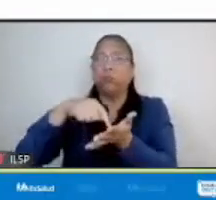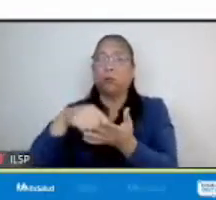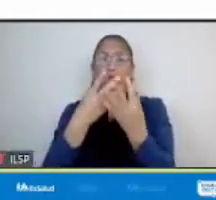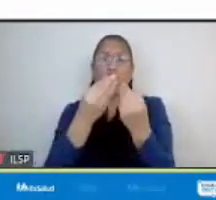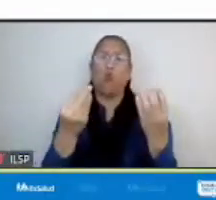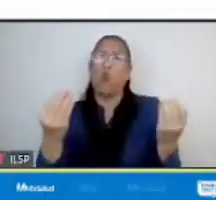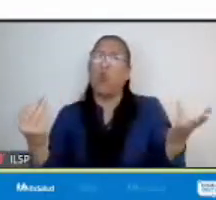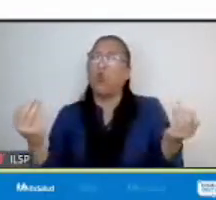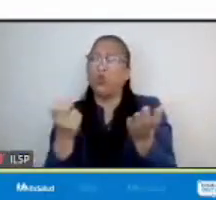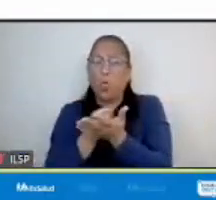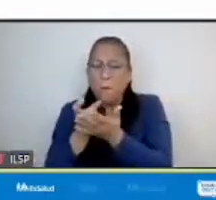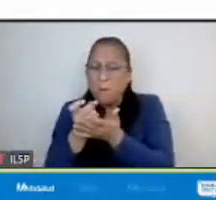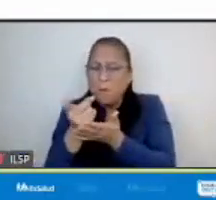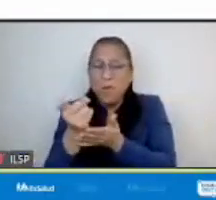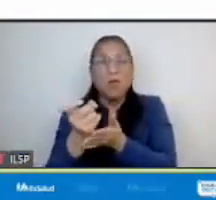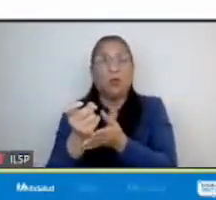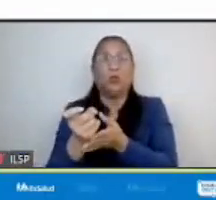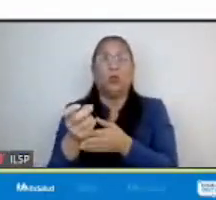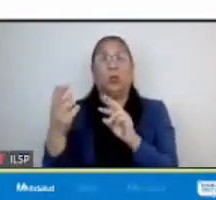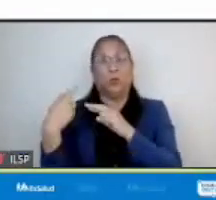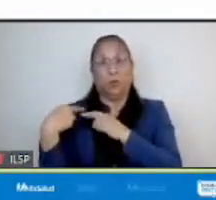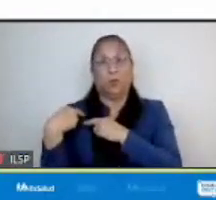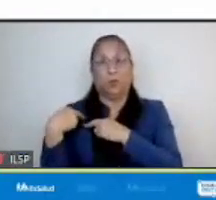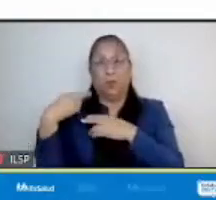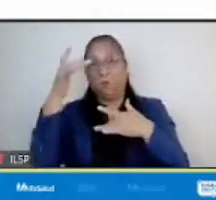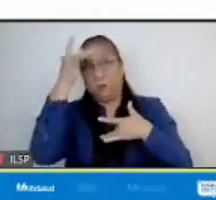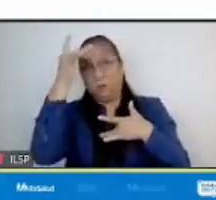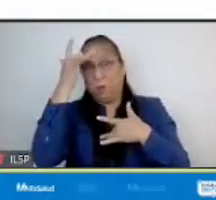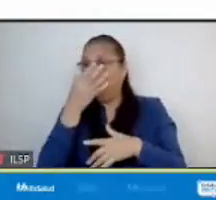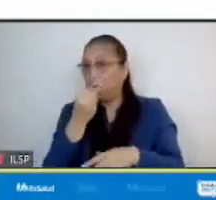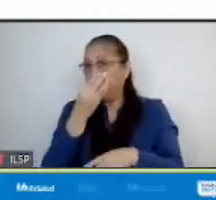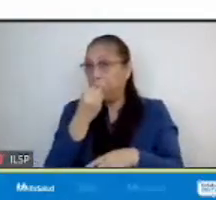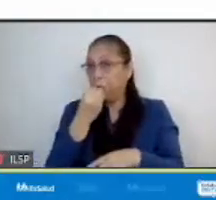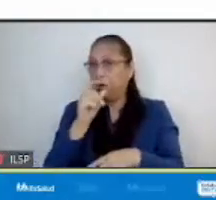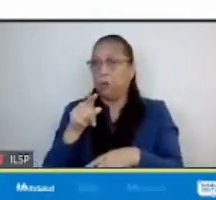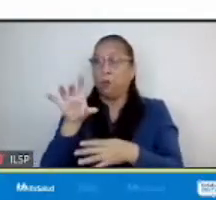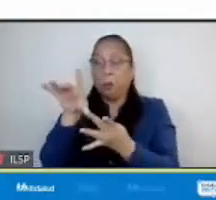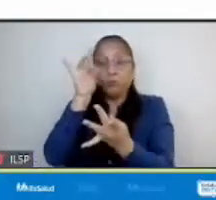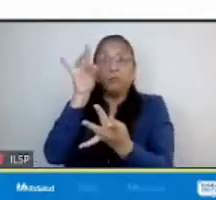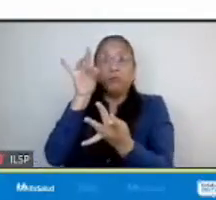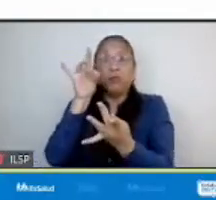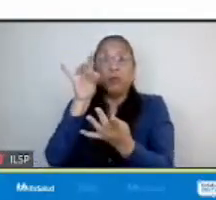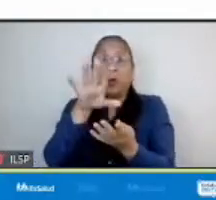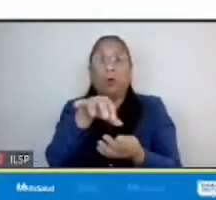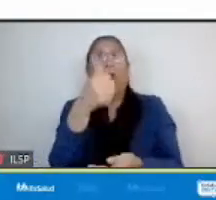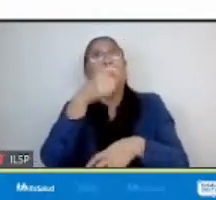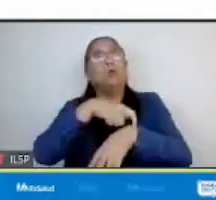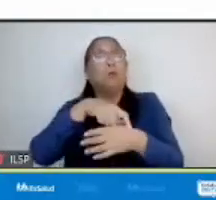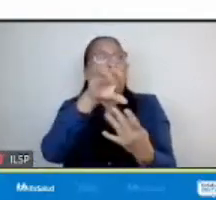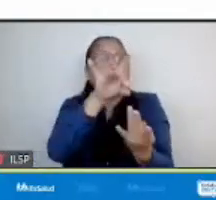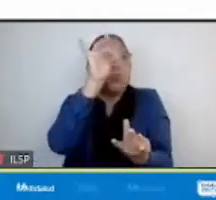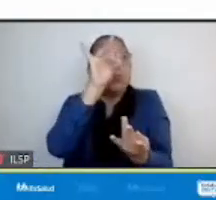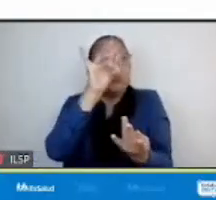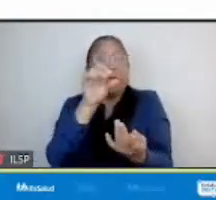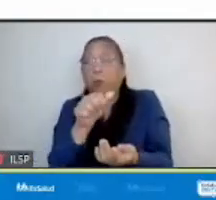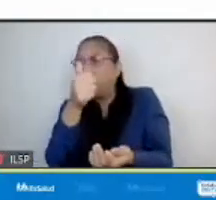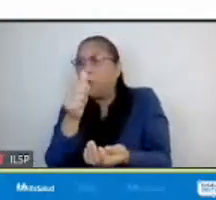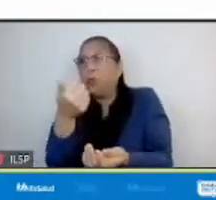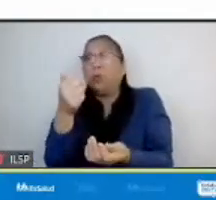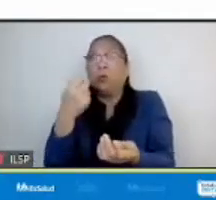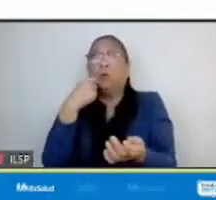virus causantes de infecciones respiratorias, de resfriados comunes, puedes agarrar un virus, en otro momento otro virus, y como